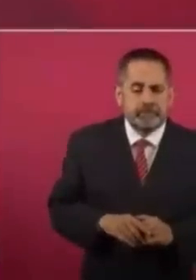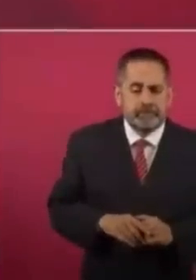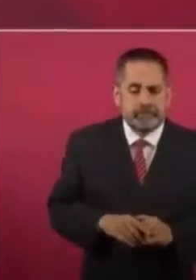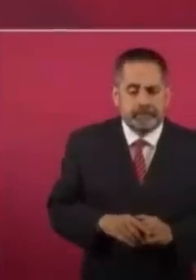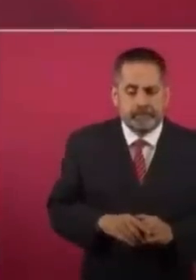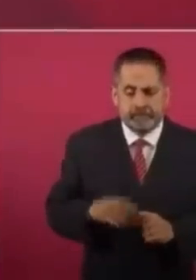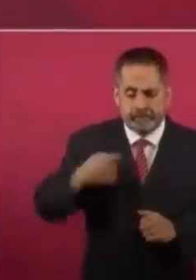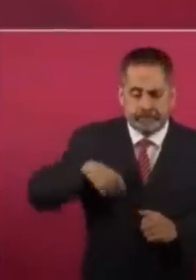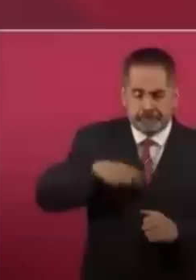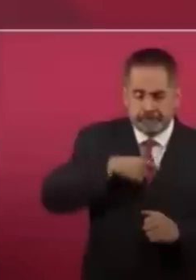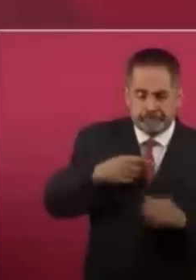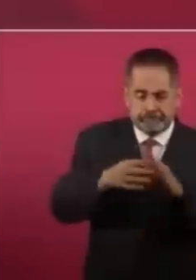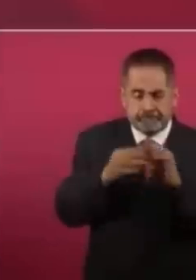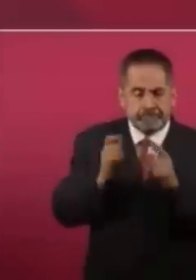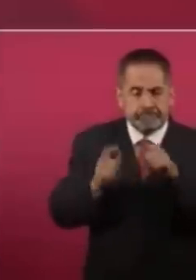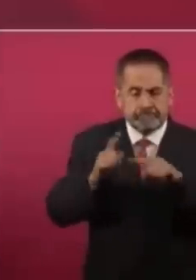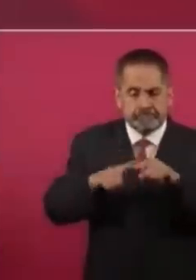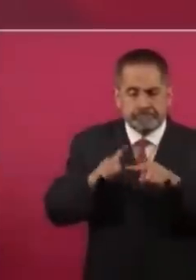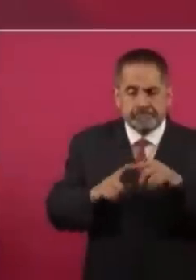Y que vamos